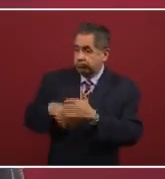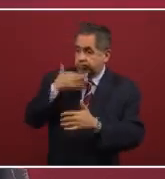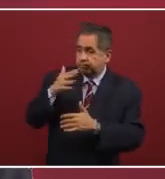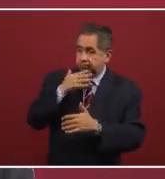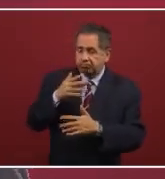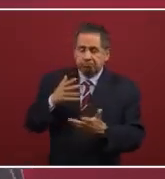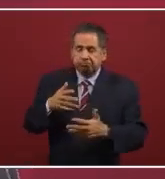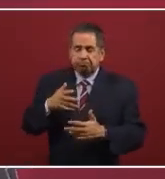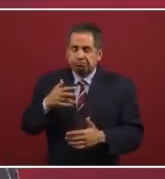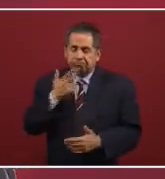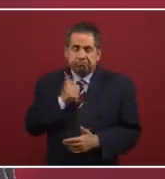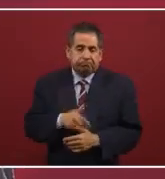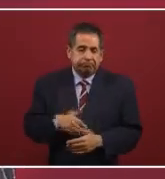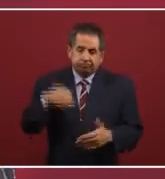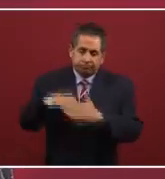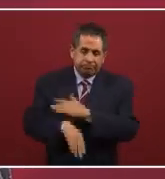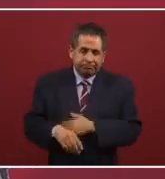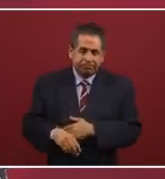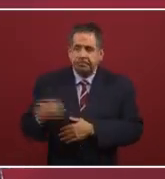por más perfecto